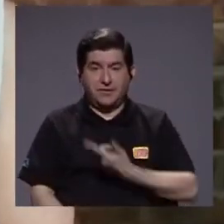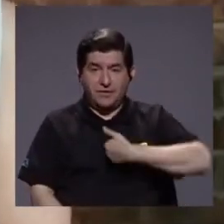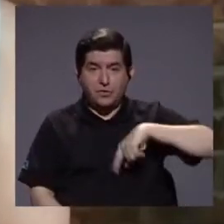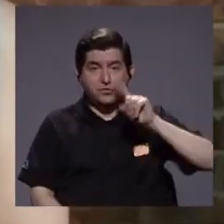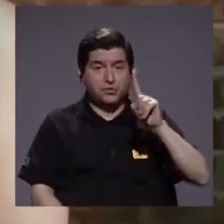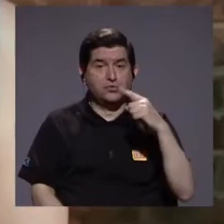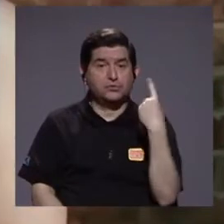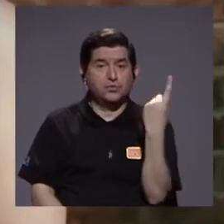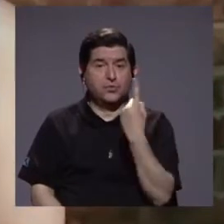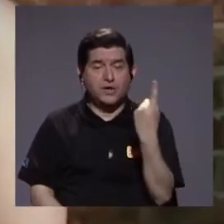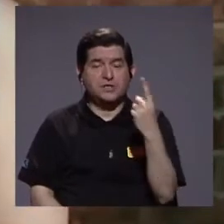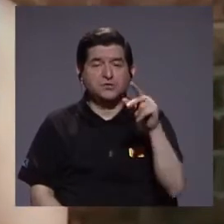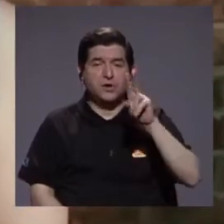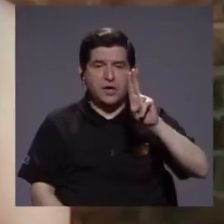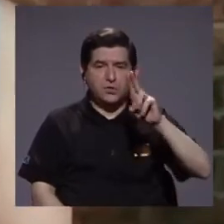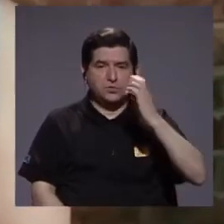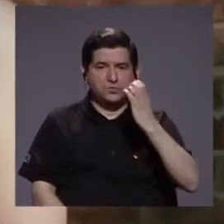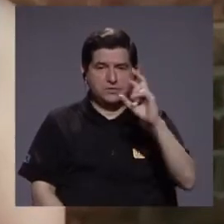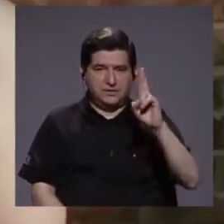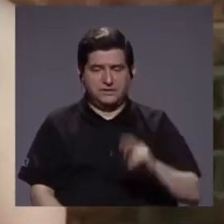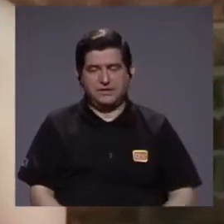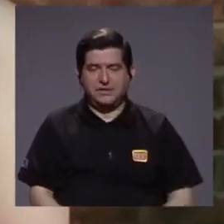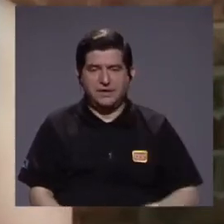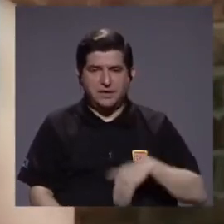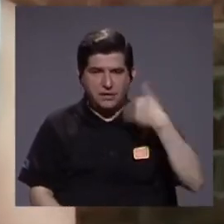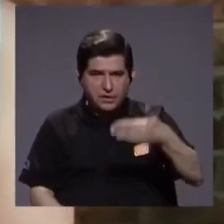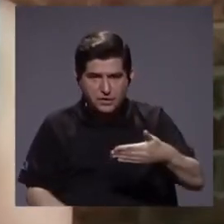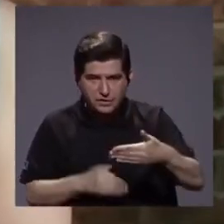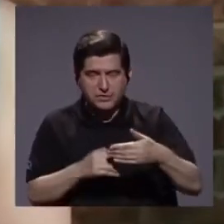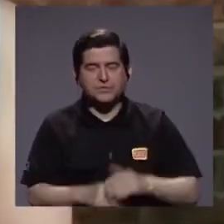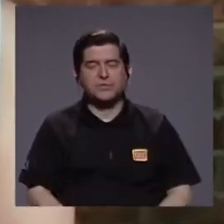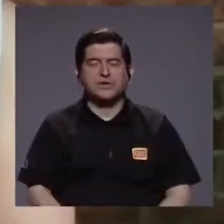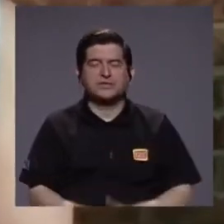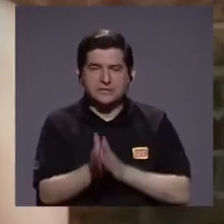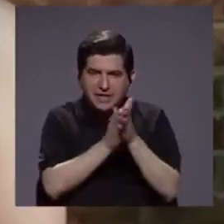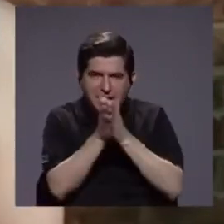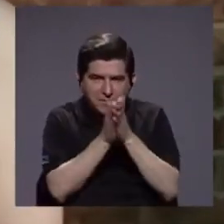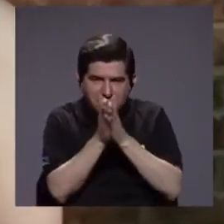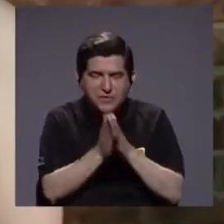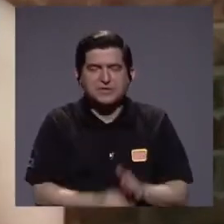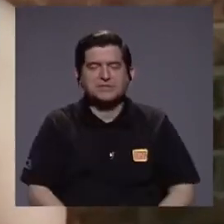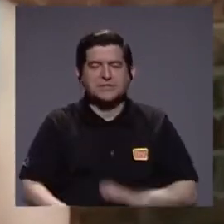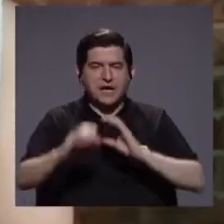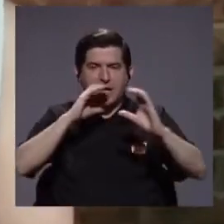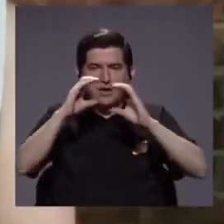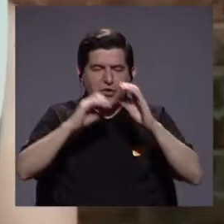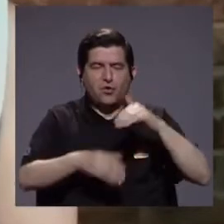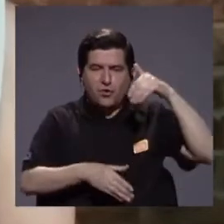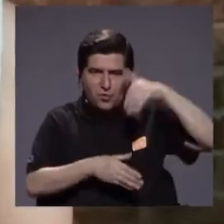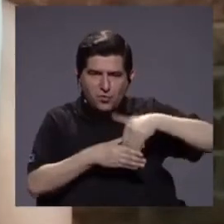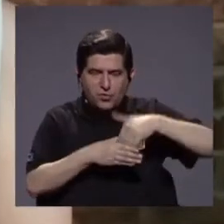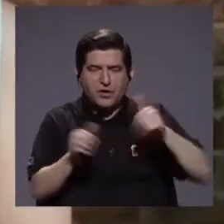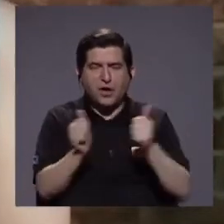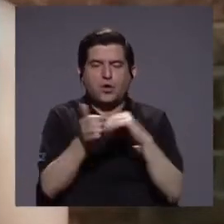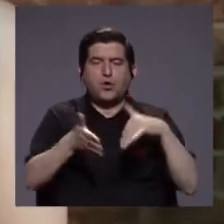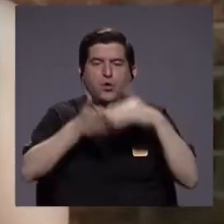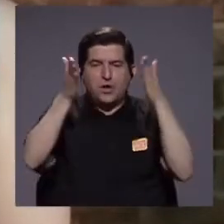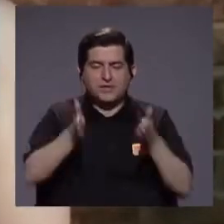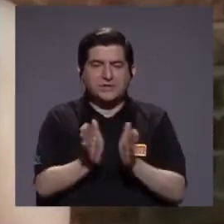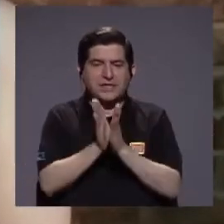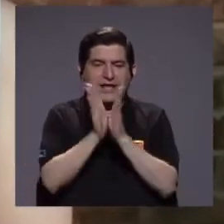una Universidad de Costa Rica. Luego, la optimización de la comunicación interna con la comunidad estudiantil y en